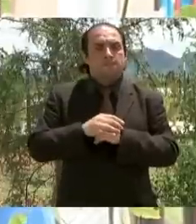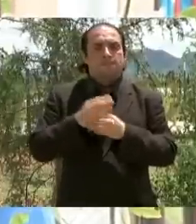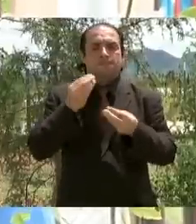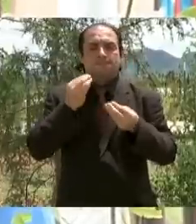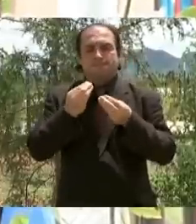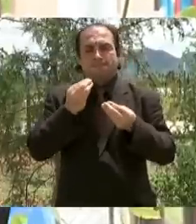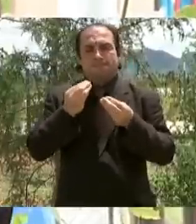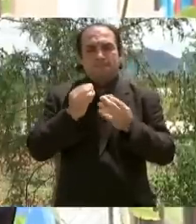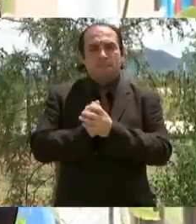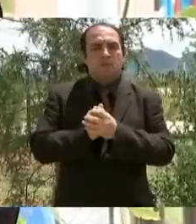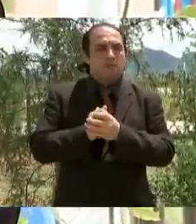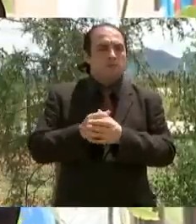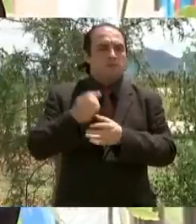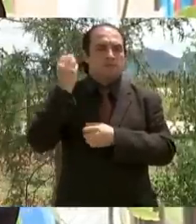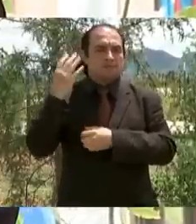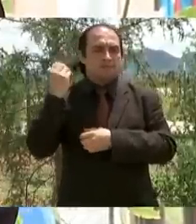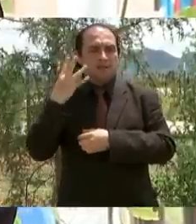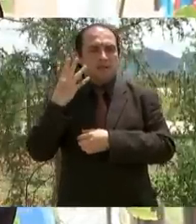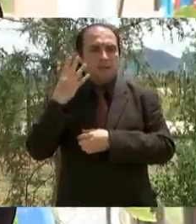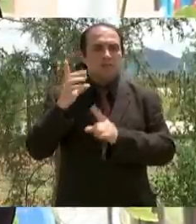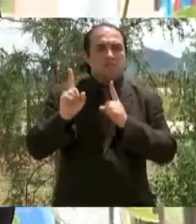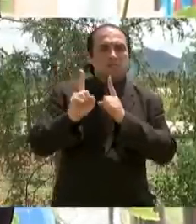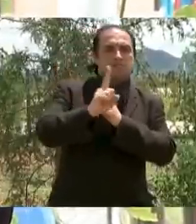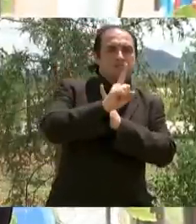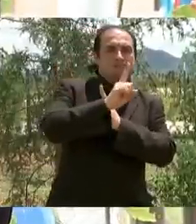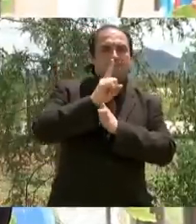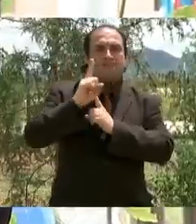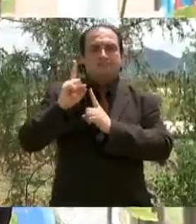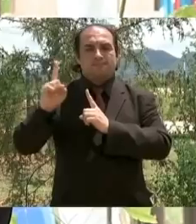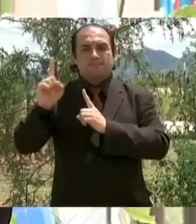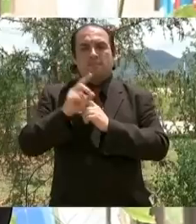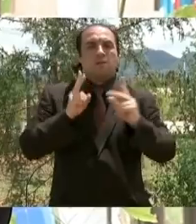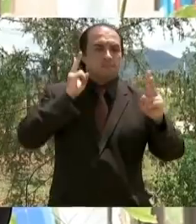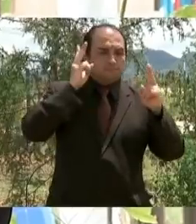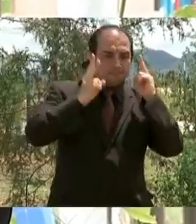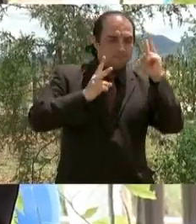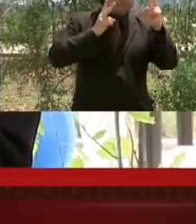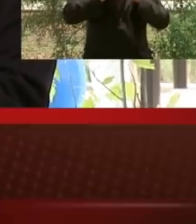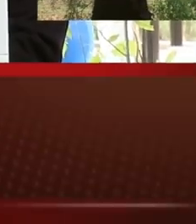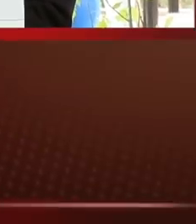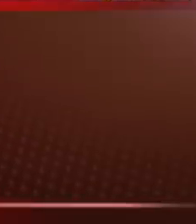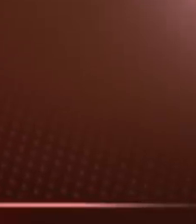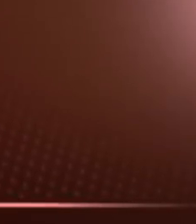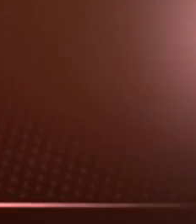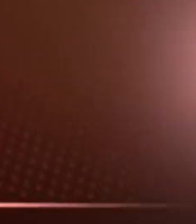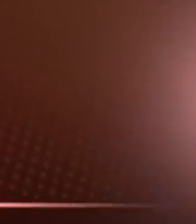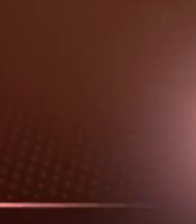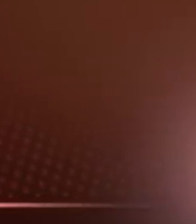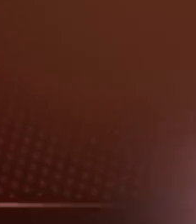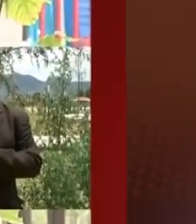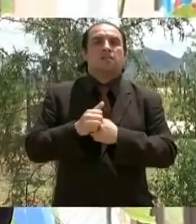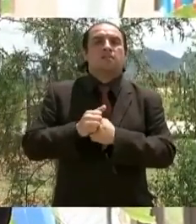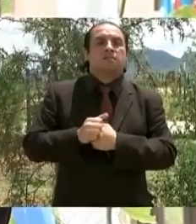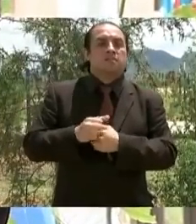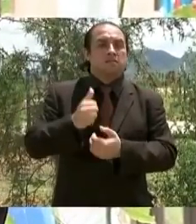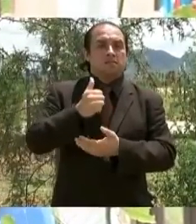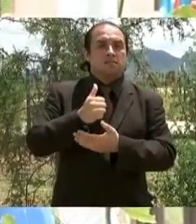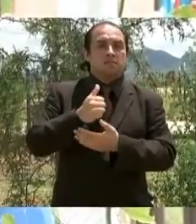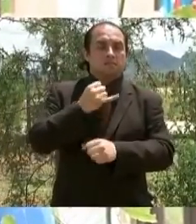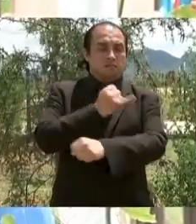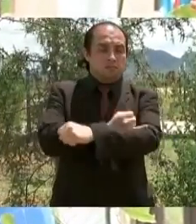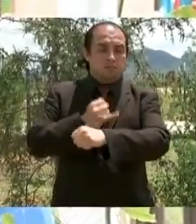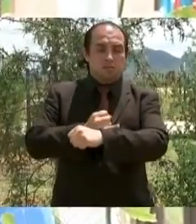tantas giras, visitas a toda la demarcación de Iztapalapa.